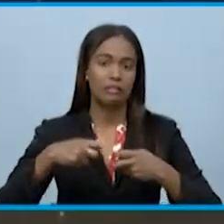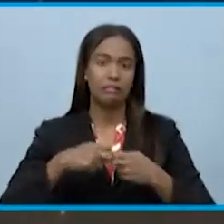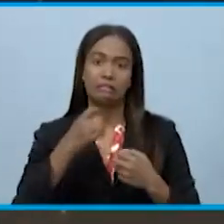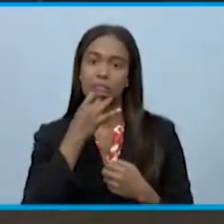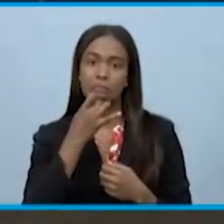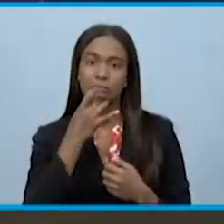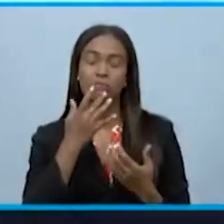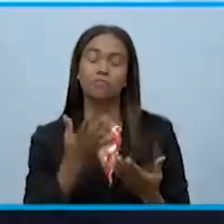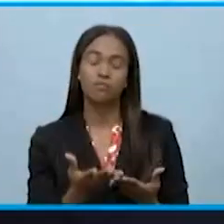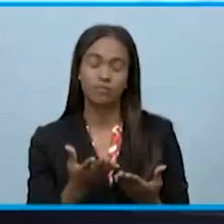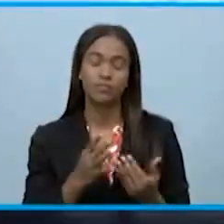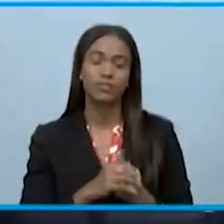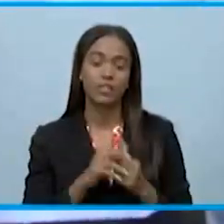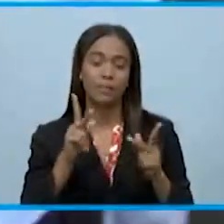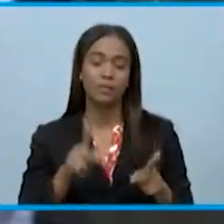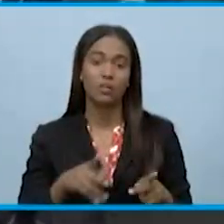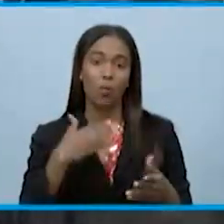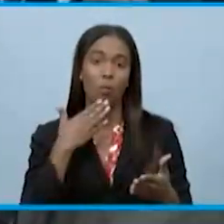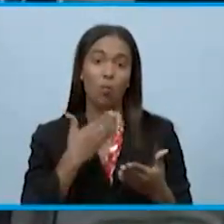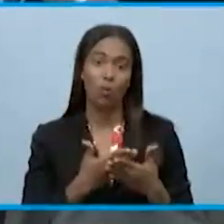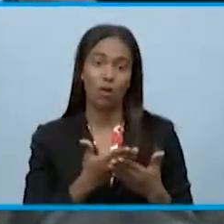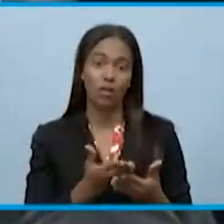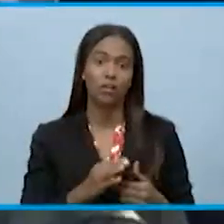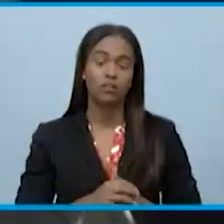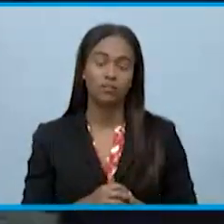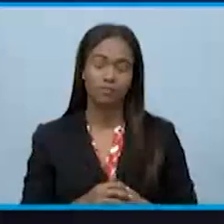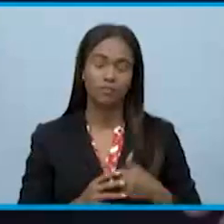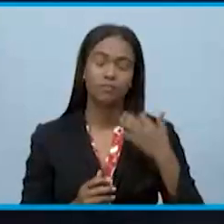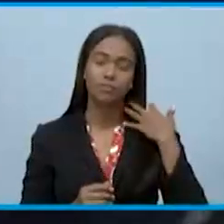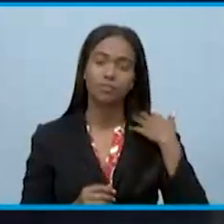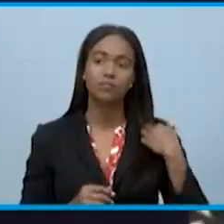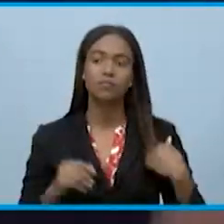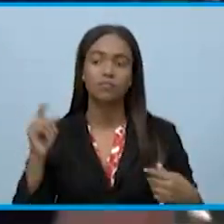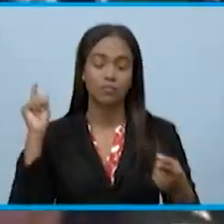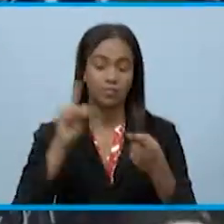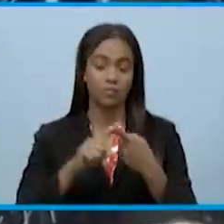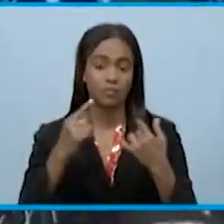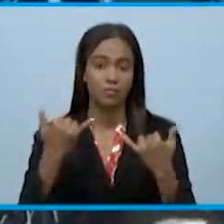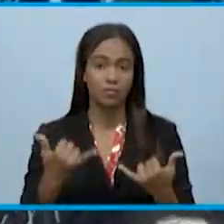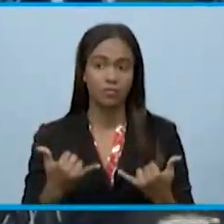Soco. Era una persona extraordinaria, todavía más, hasta el último momento